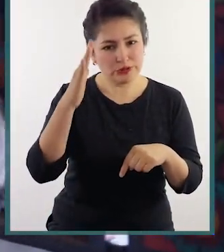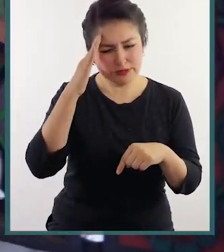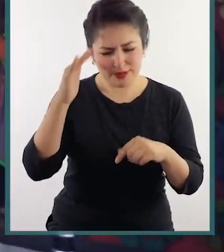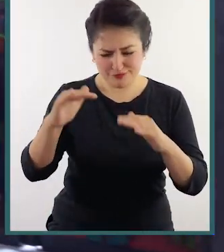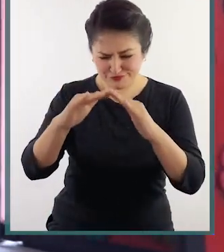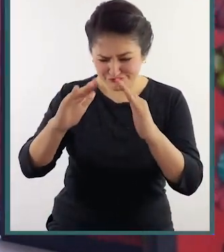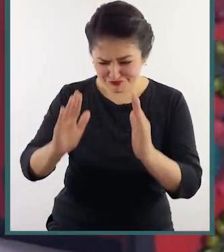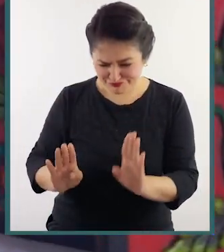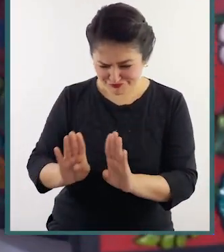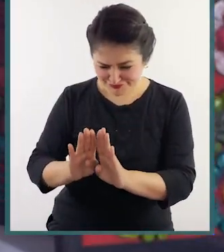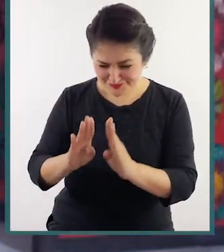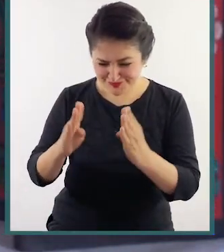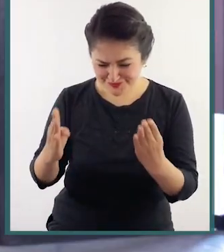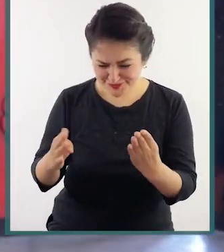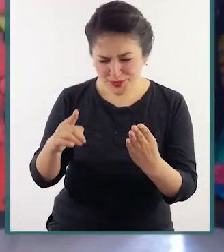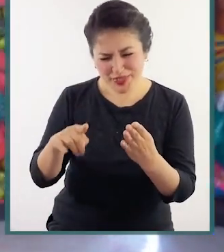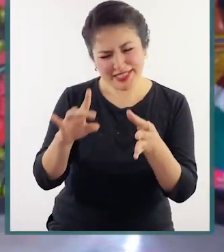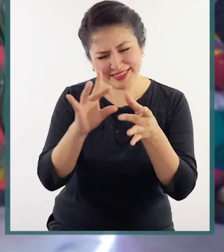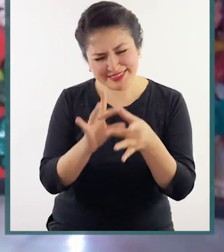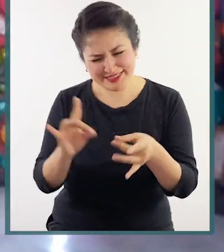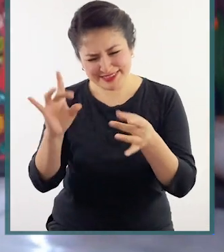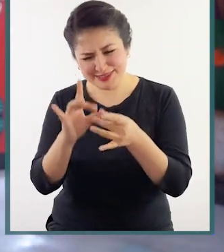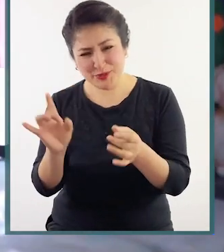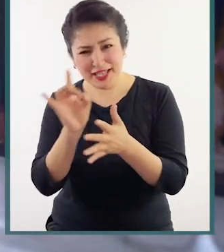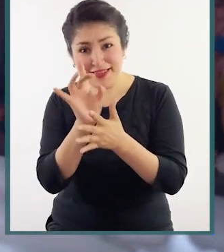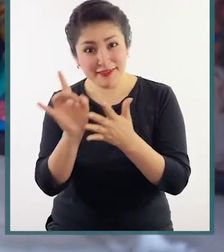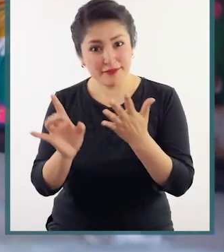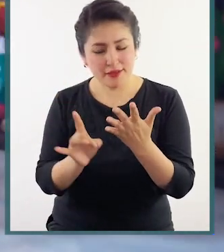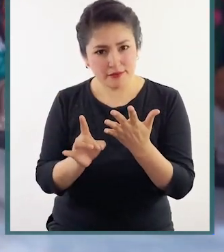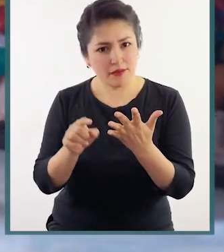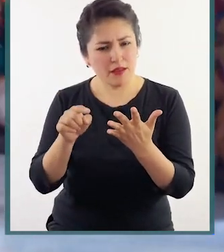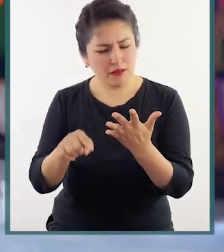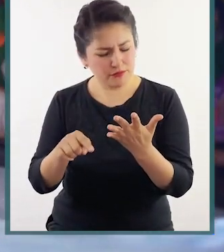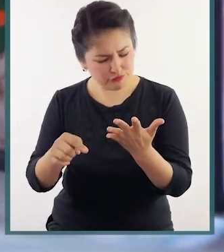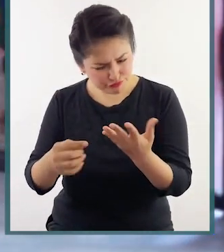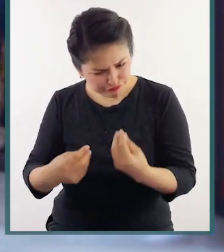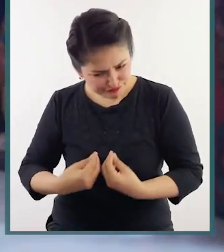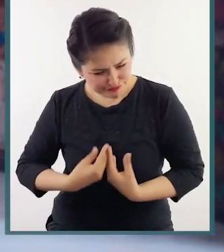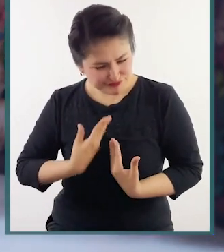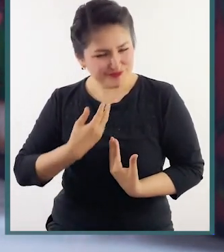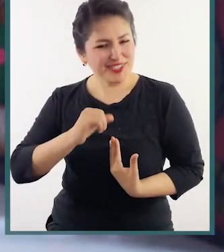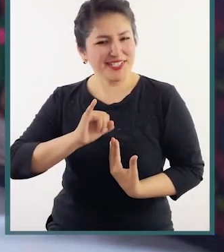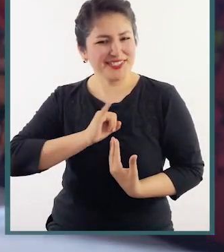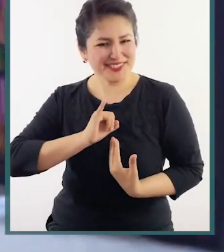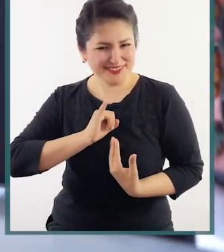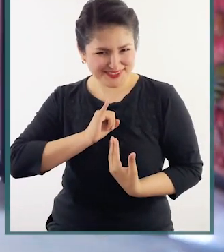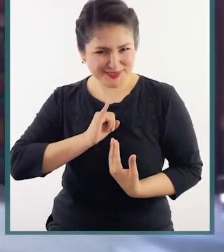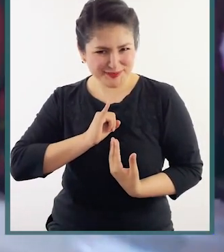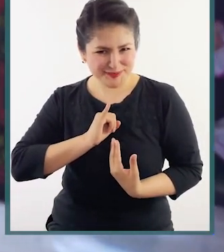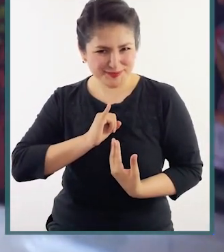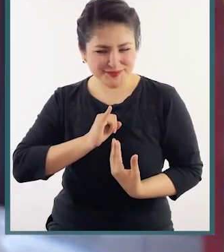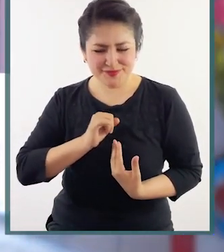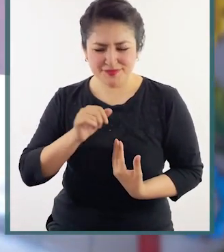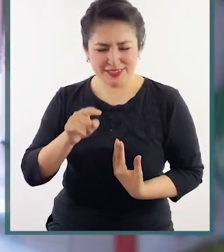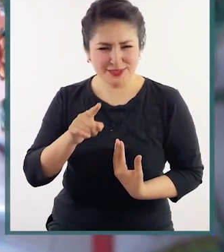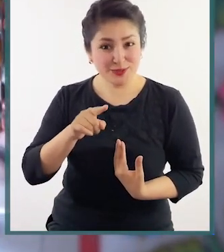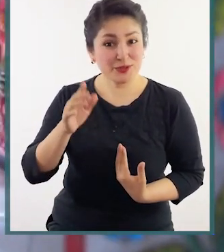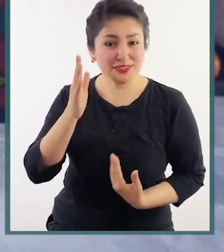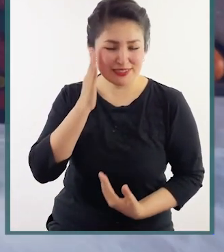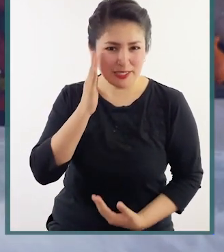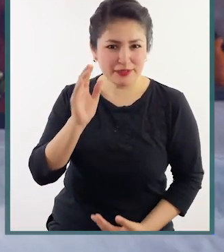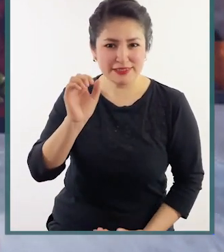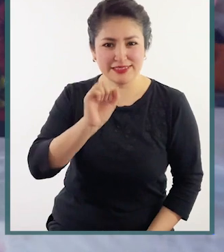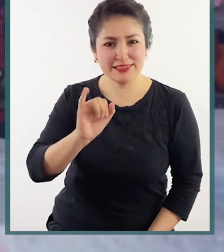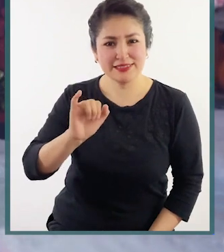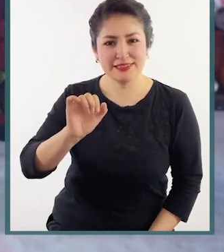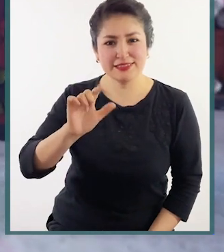el retablo es una ventana para mostrar diversos escenarios, aquellos que marcan nuestra identidad como peruanas y peruanos. Eso lo sabe muy